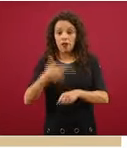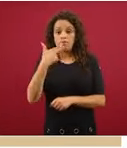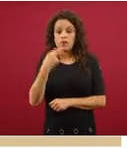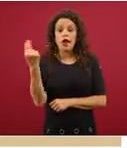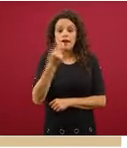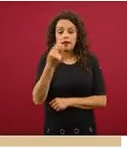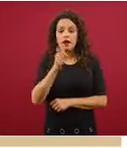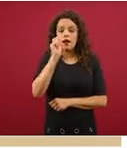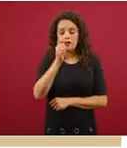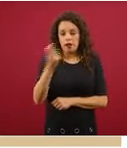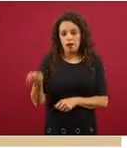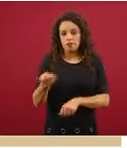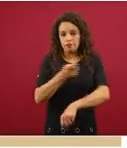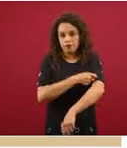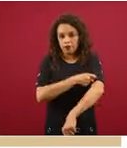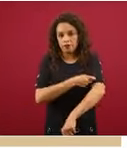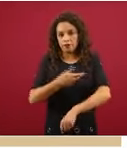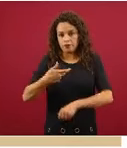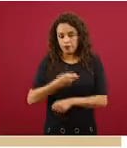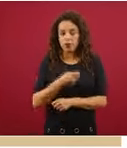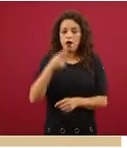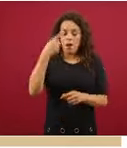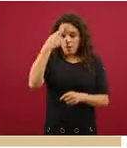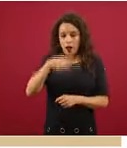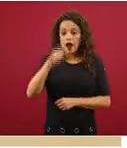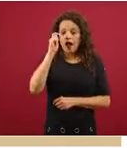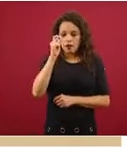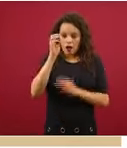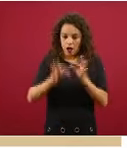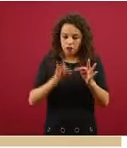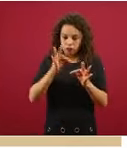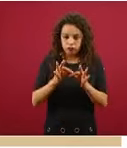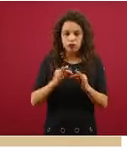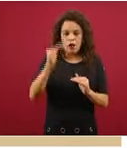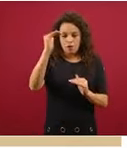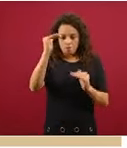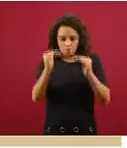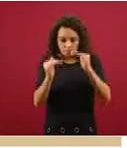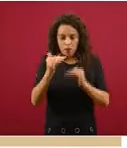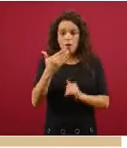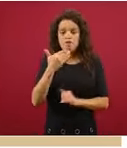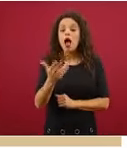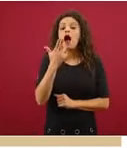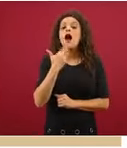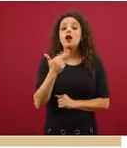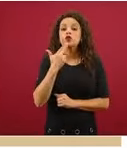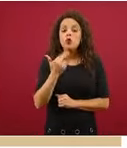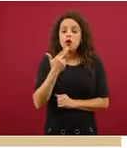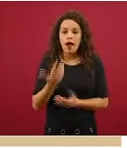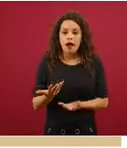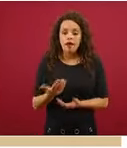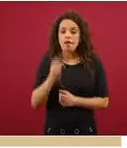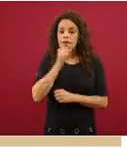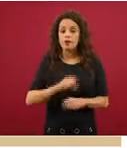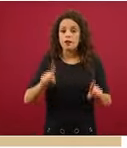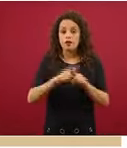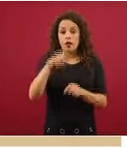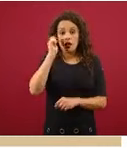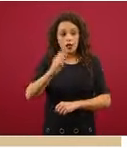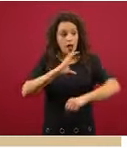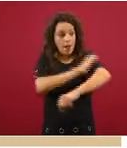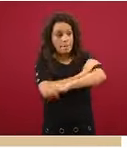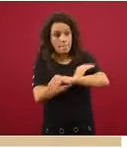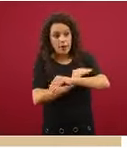hemoglobina glucosilada al punto para no tener descontrolada la diabetes, al igual que la hipertensión, estar